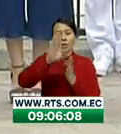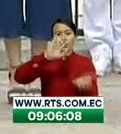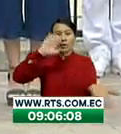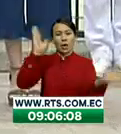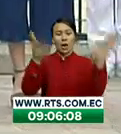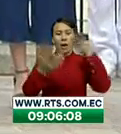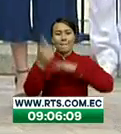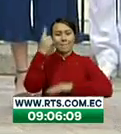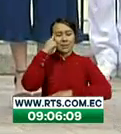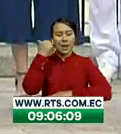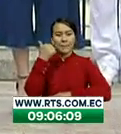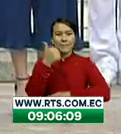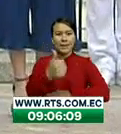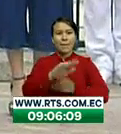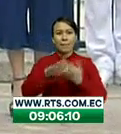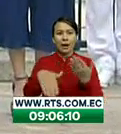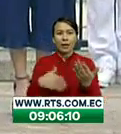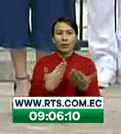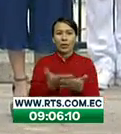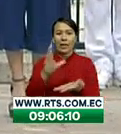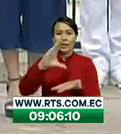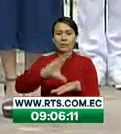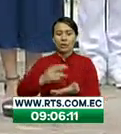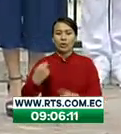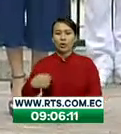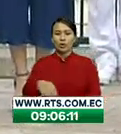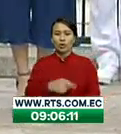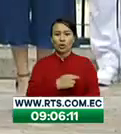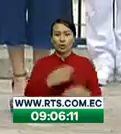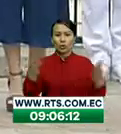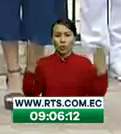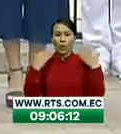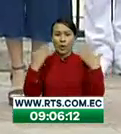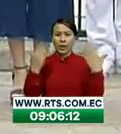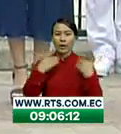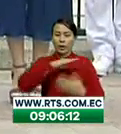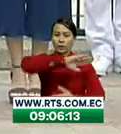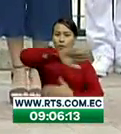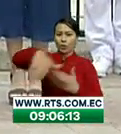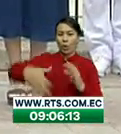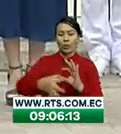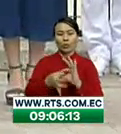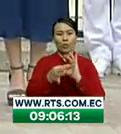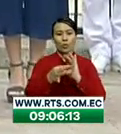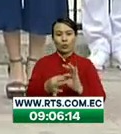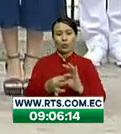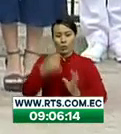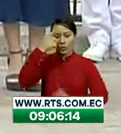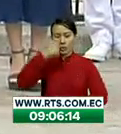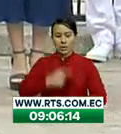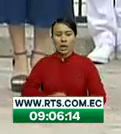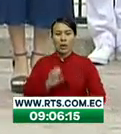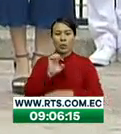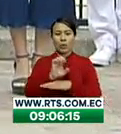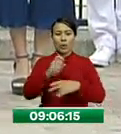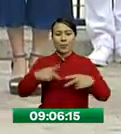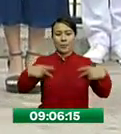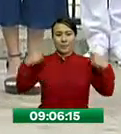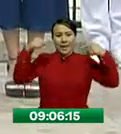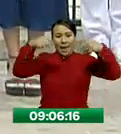bienestar de esta ciudad. Somos Guayaquil, todos, ecuatorianos que viven